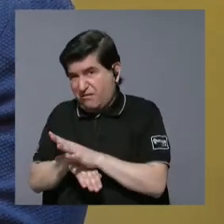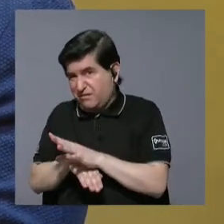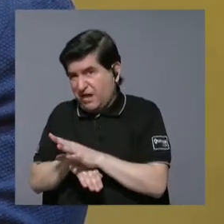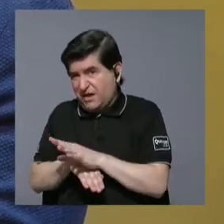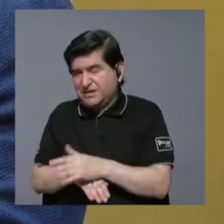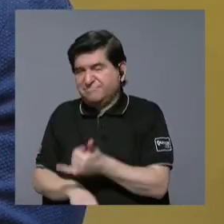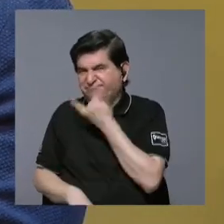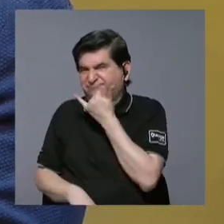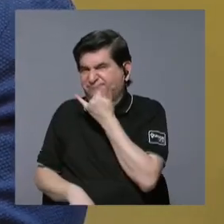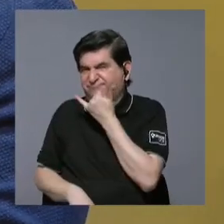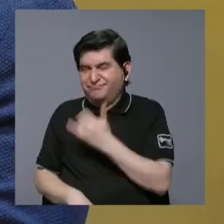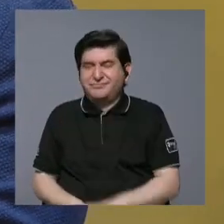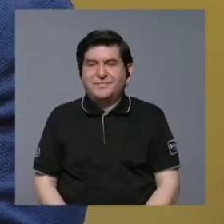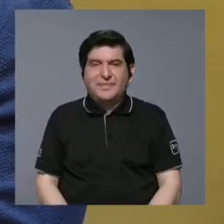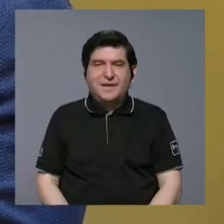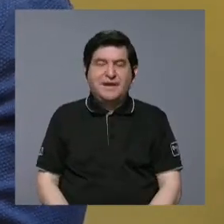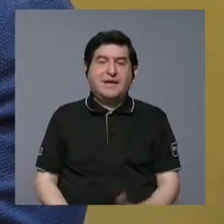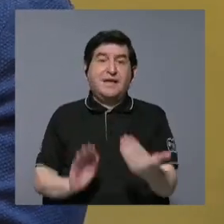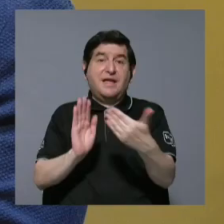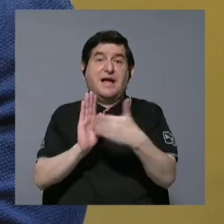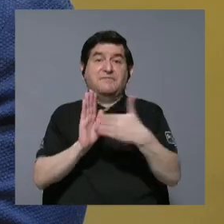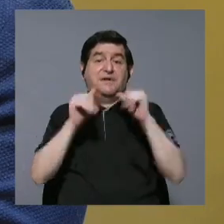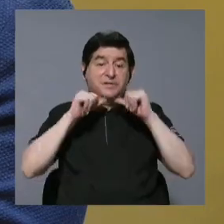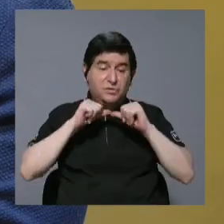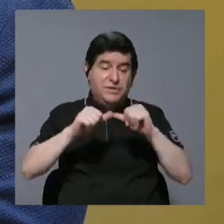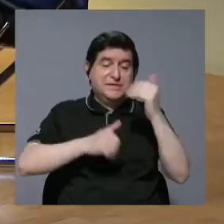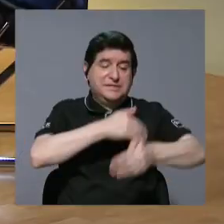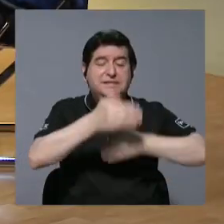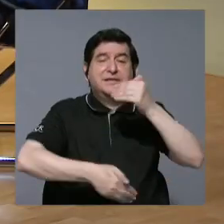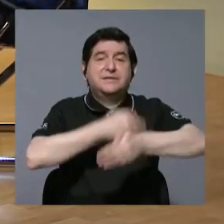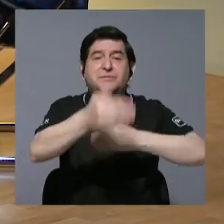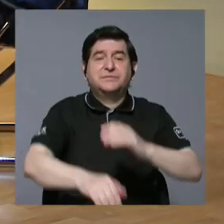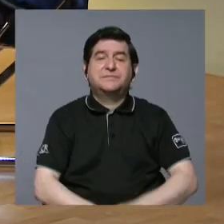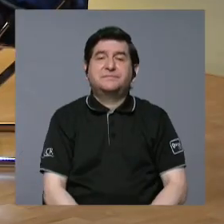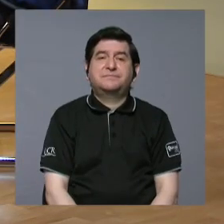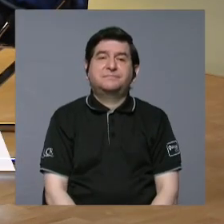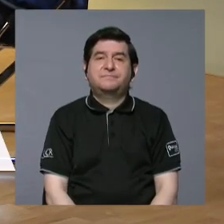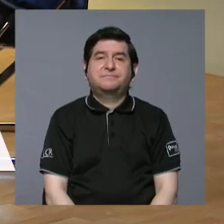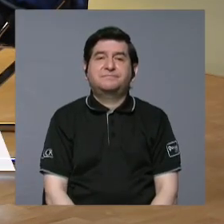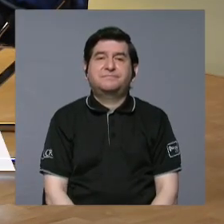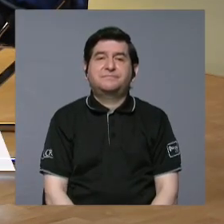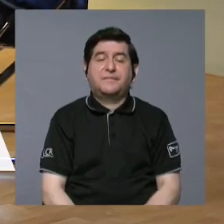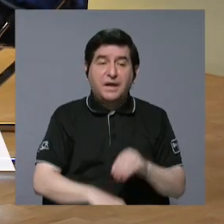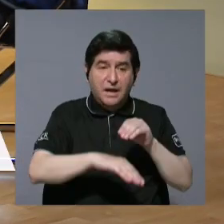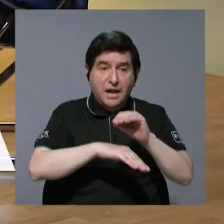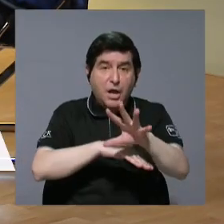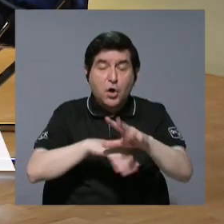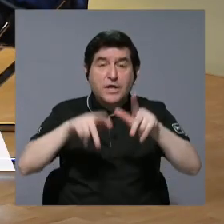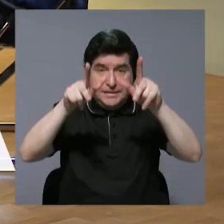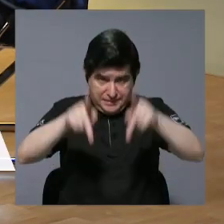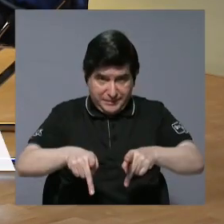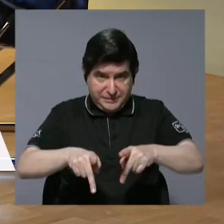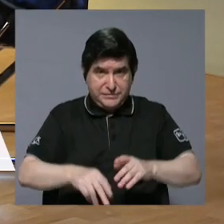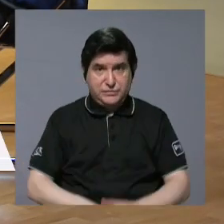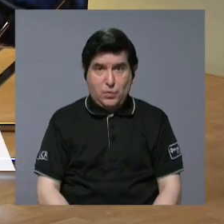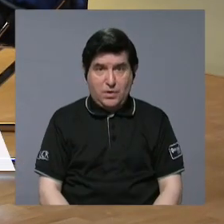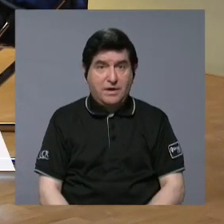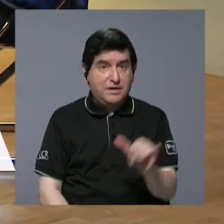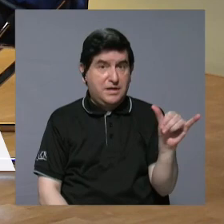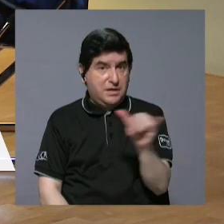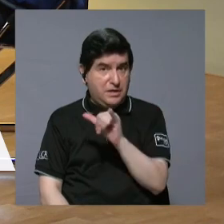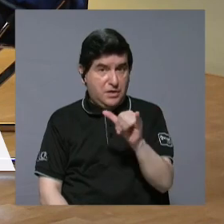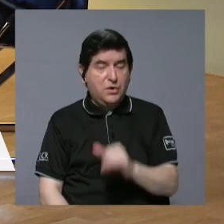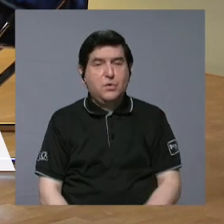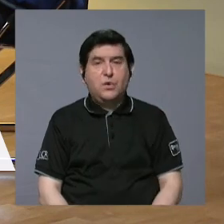le falló y atentó contra la continuidad del proceso. En la orientación a las personas, y también un poco en